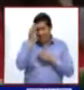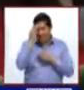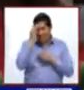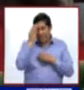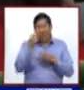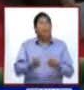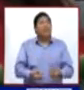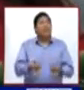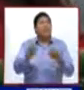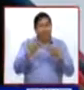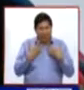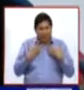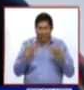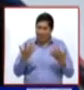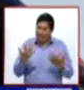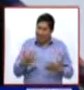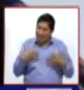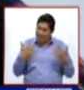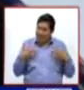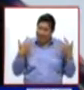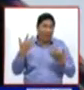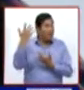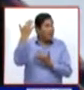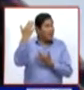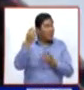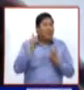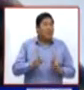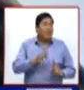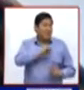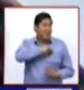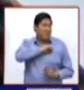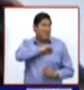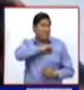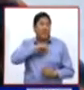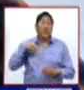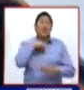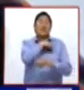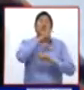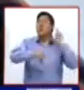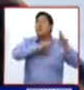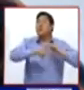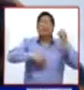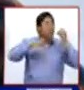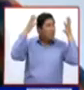la alegría y la esperanza porque sabemos que hay gente solidaria. Tenemos